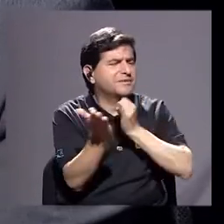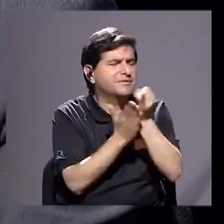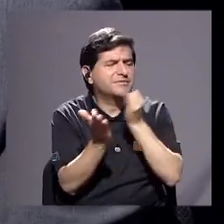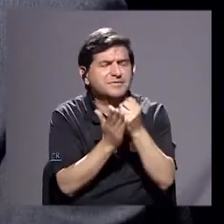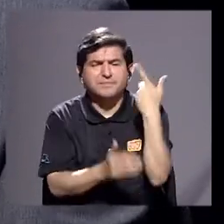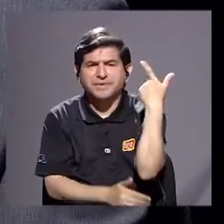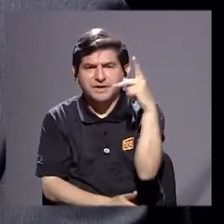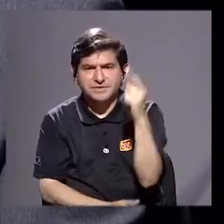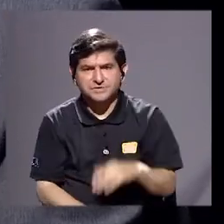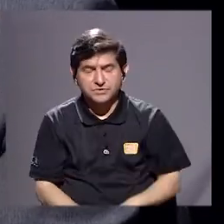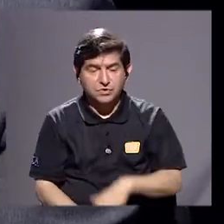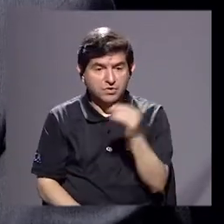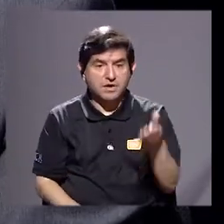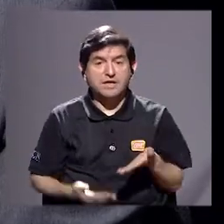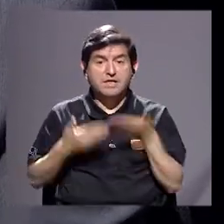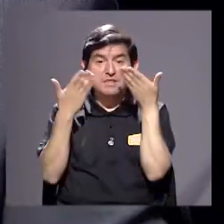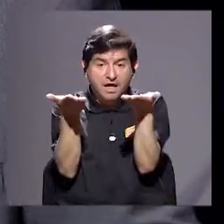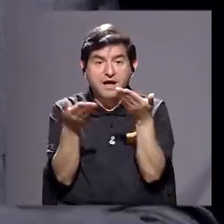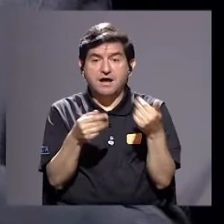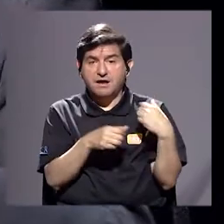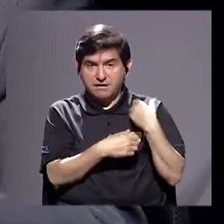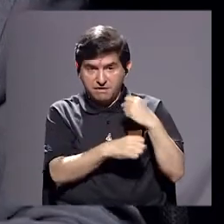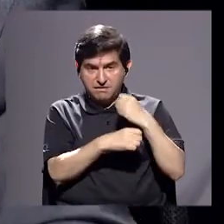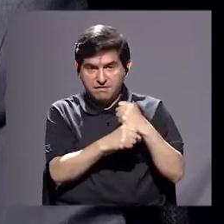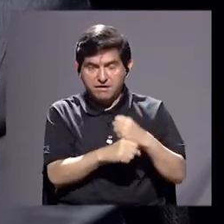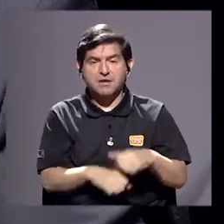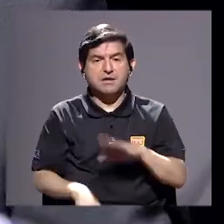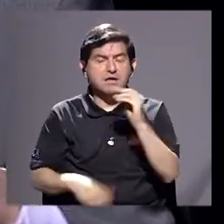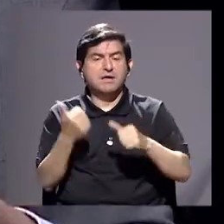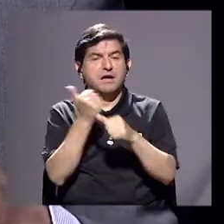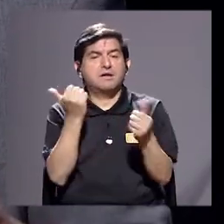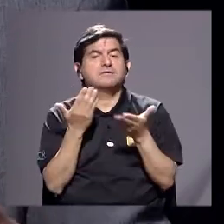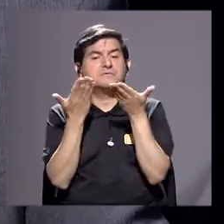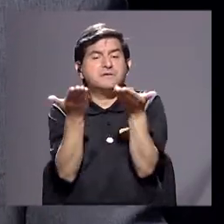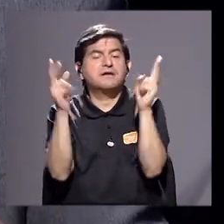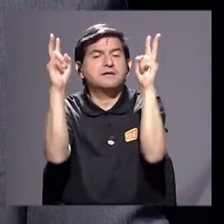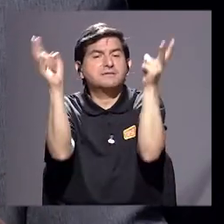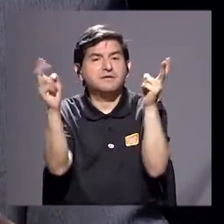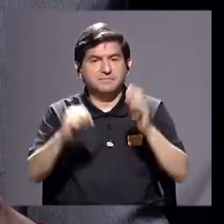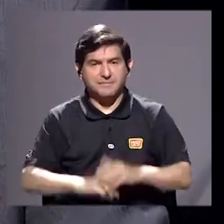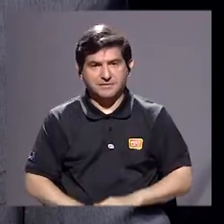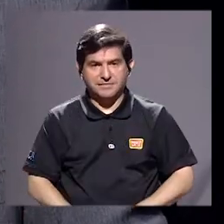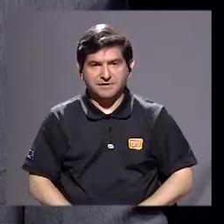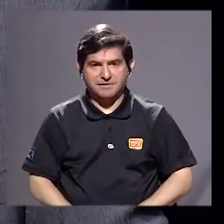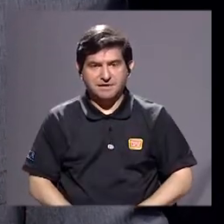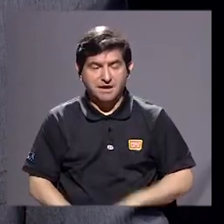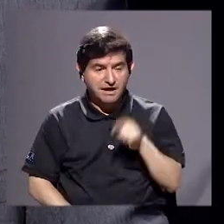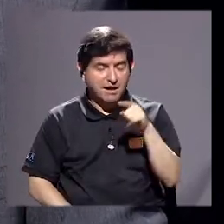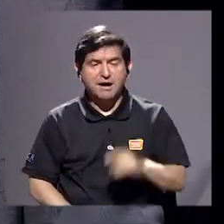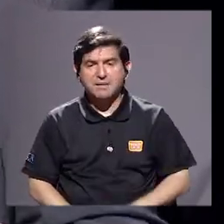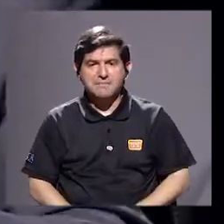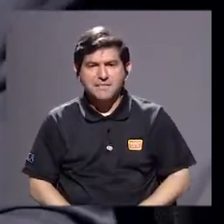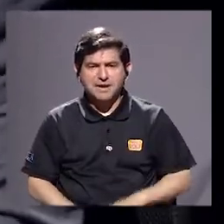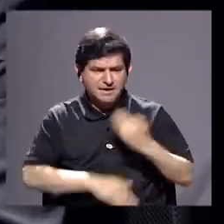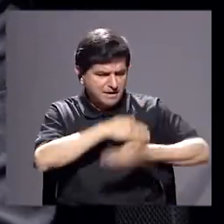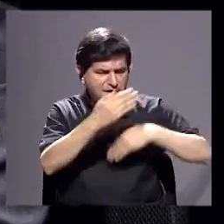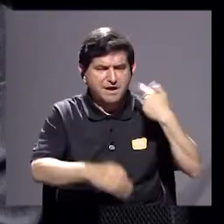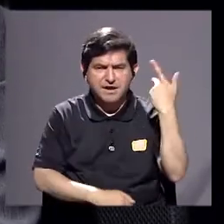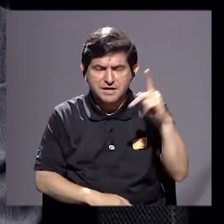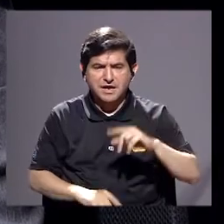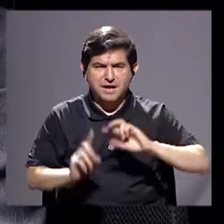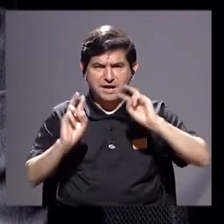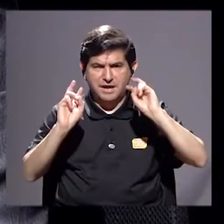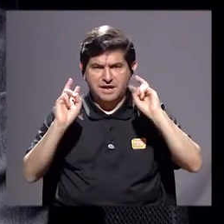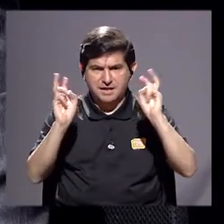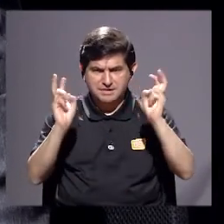sobre amenazas y ponerla a la orden de los municipios y asesorarlos en la materia de gestión de riesgo para los temas de